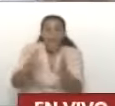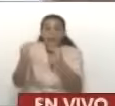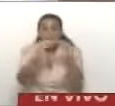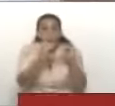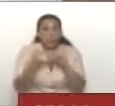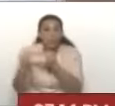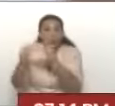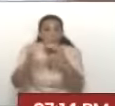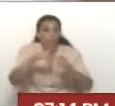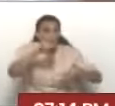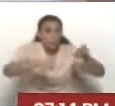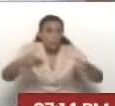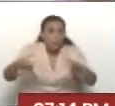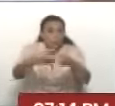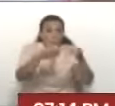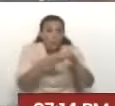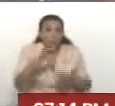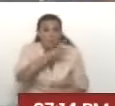igualdad.